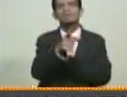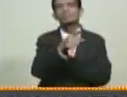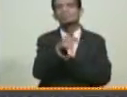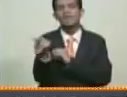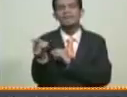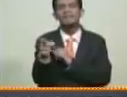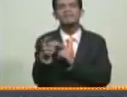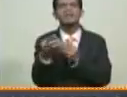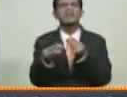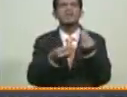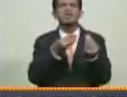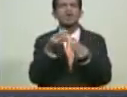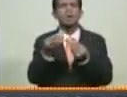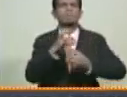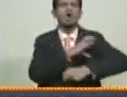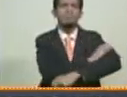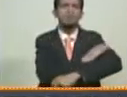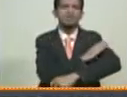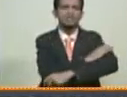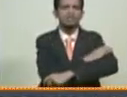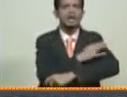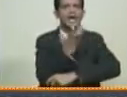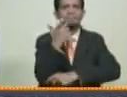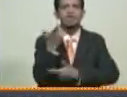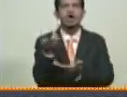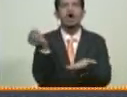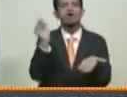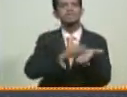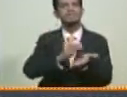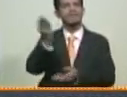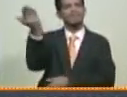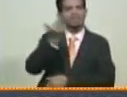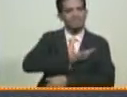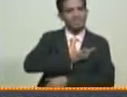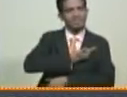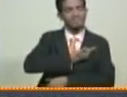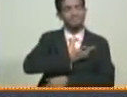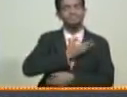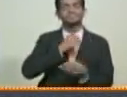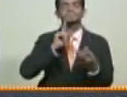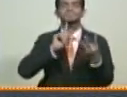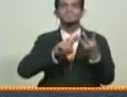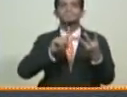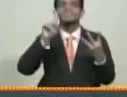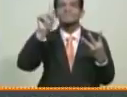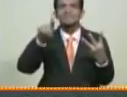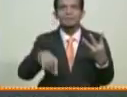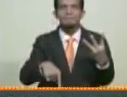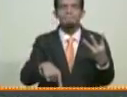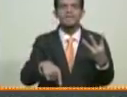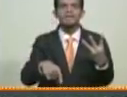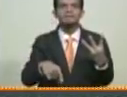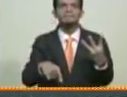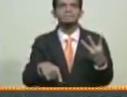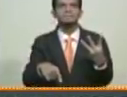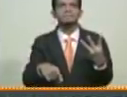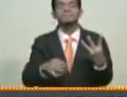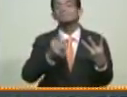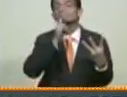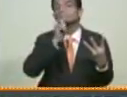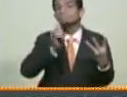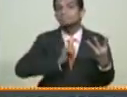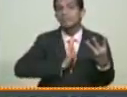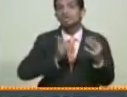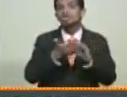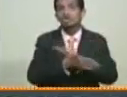queda la oposición venezolana con esta nueva derrota en el campo electoral. Y también un pronunciamiento, si se puede, sobre la decisión de